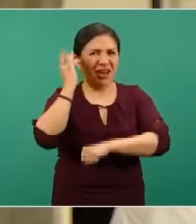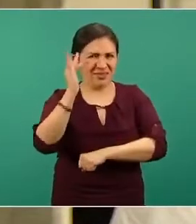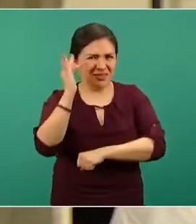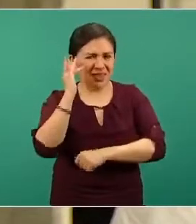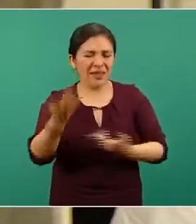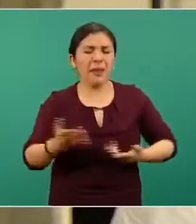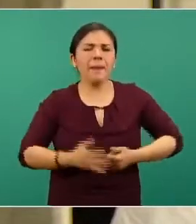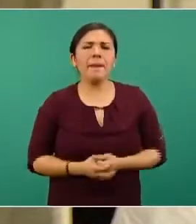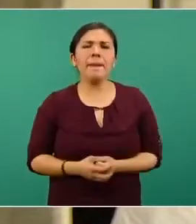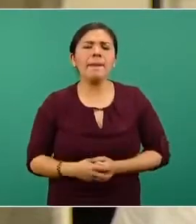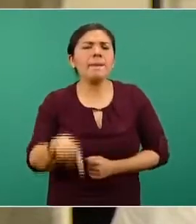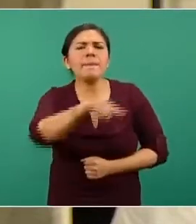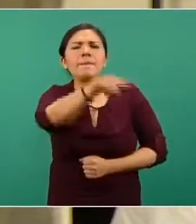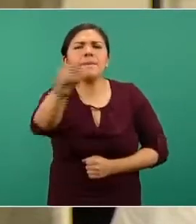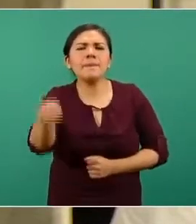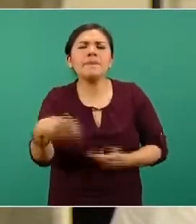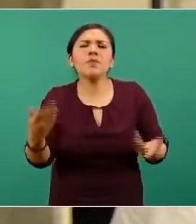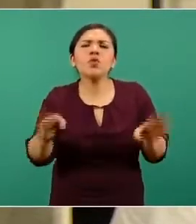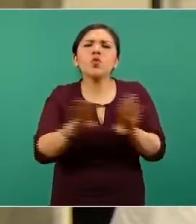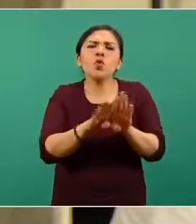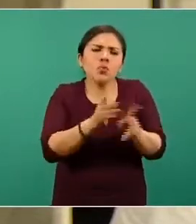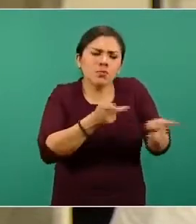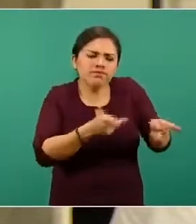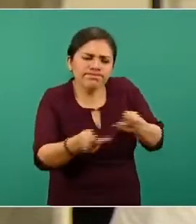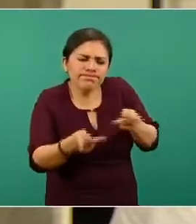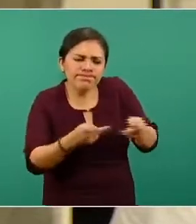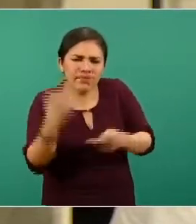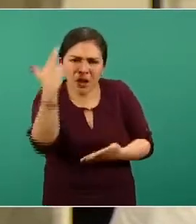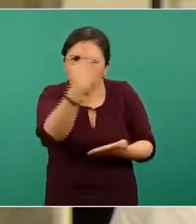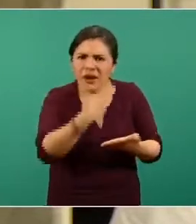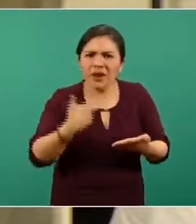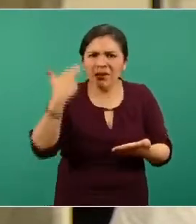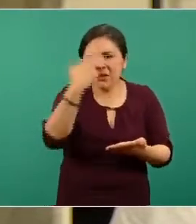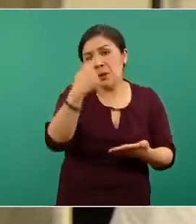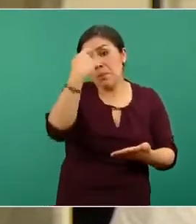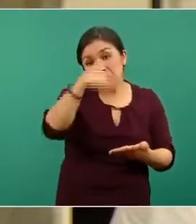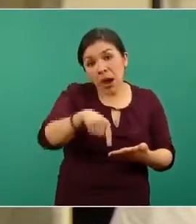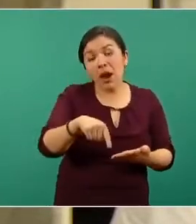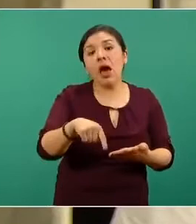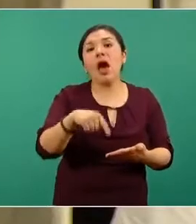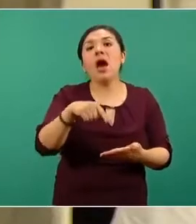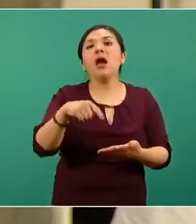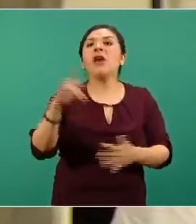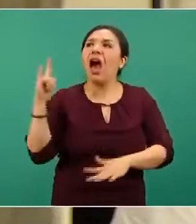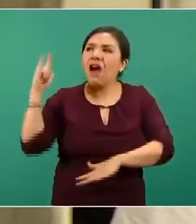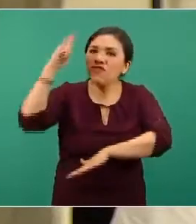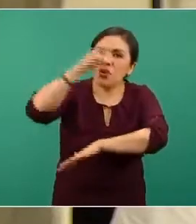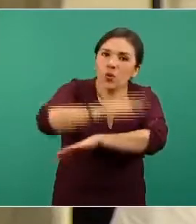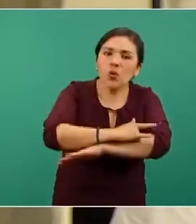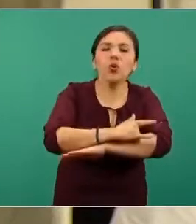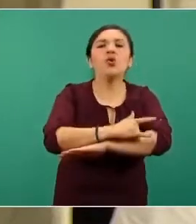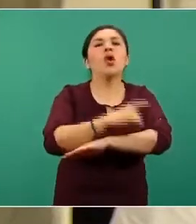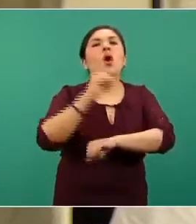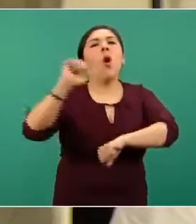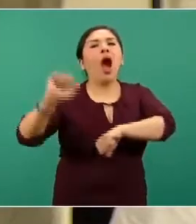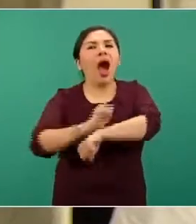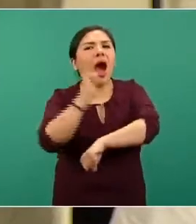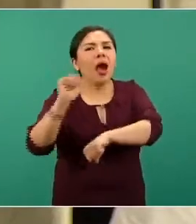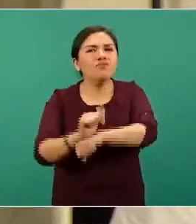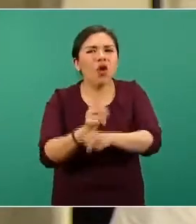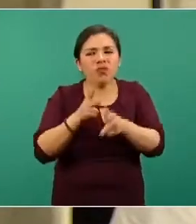¿cómo han checado los protocolos en el caso de las aerolíneas y de las centrales de autobuses? Porque,